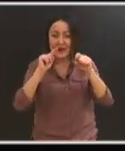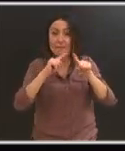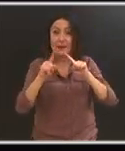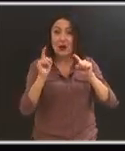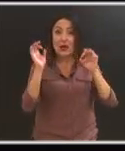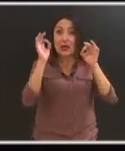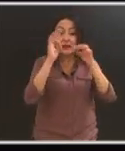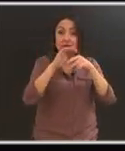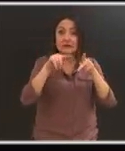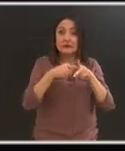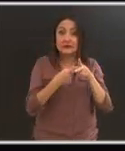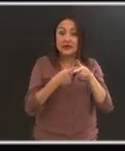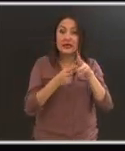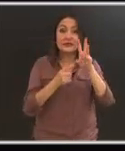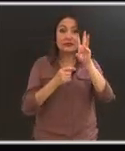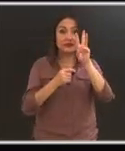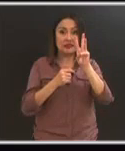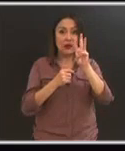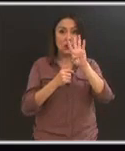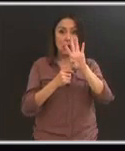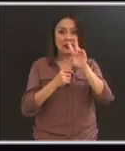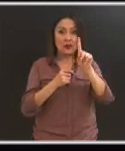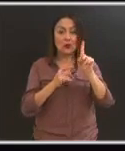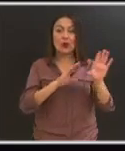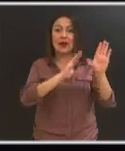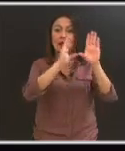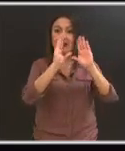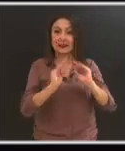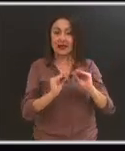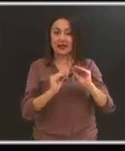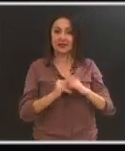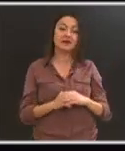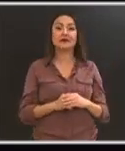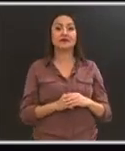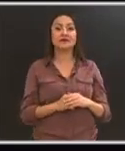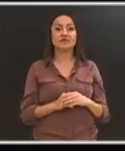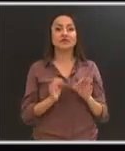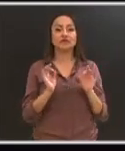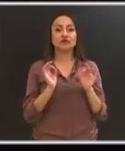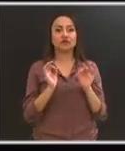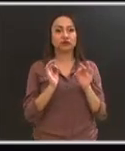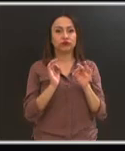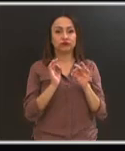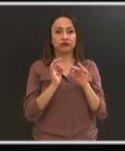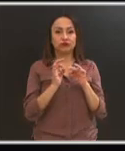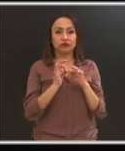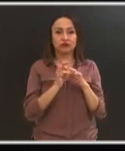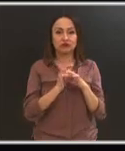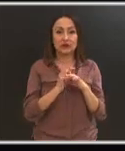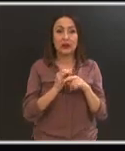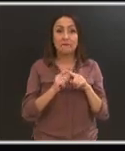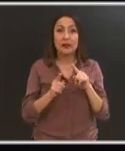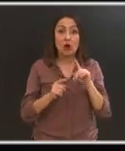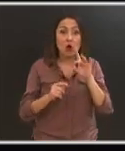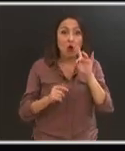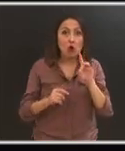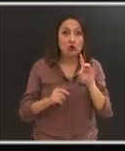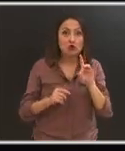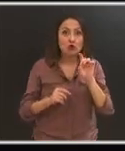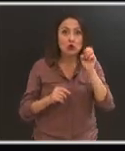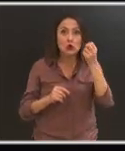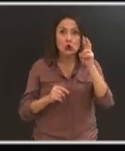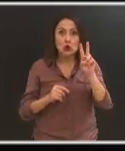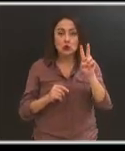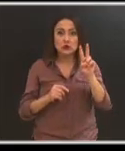eclipse comenzará a partir de las 6:41 de la tarde con su fase penumbral. Pero a partir de las 8:12